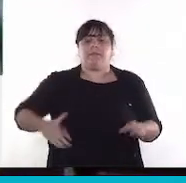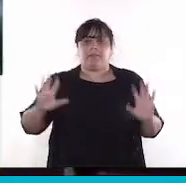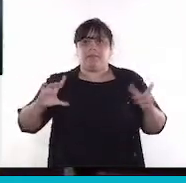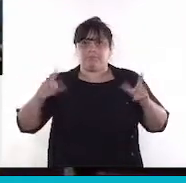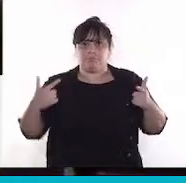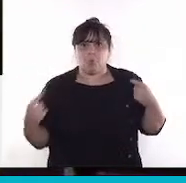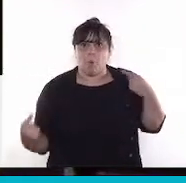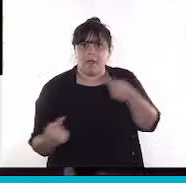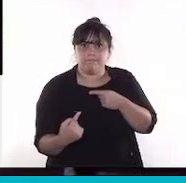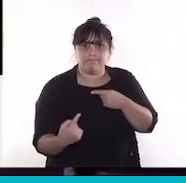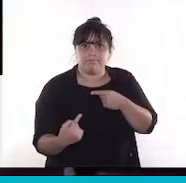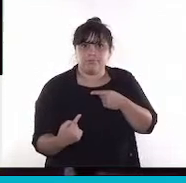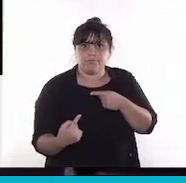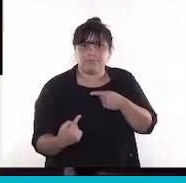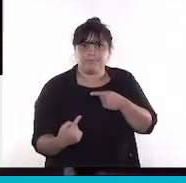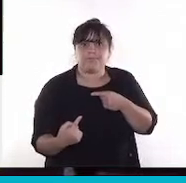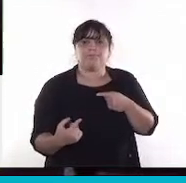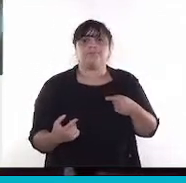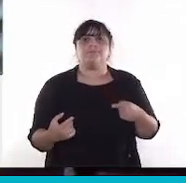con una